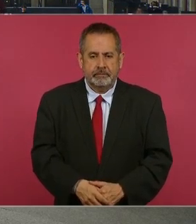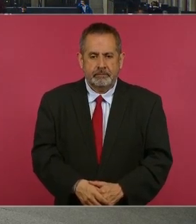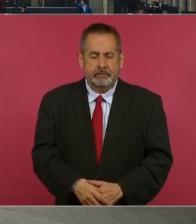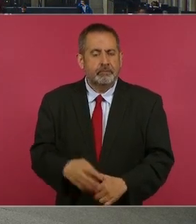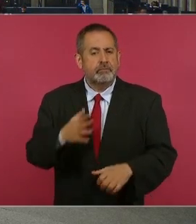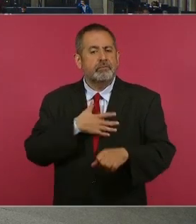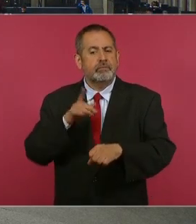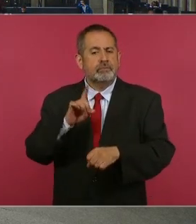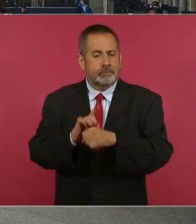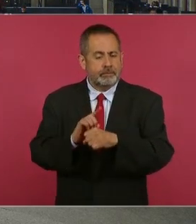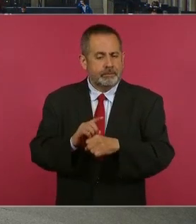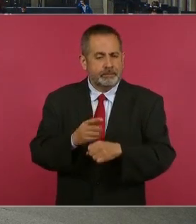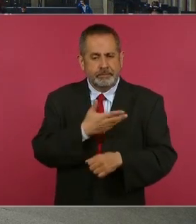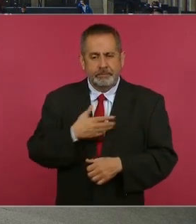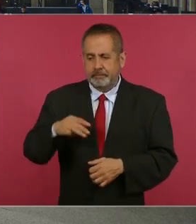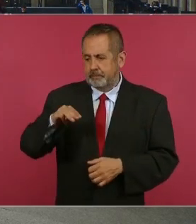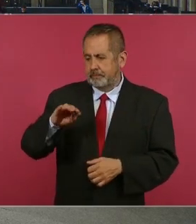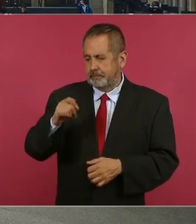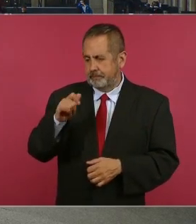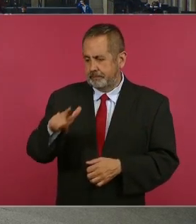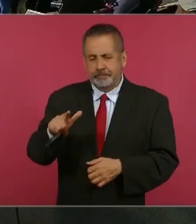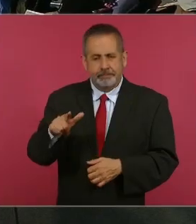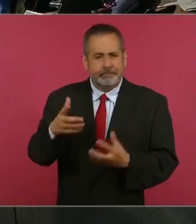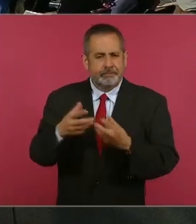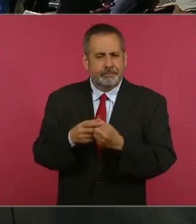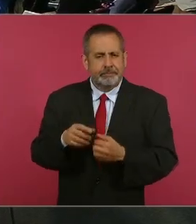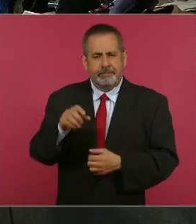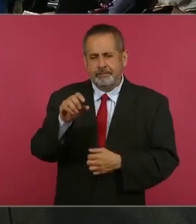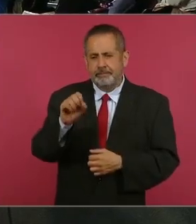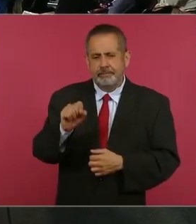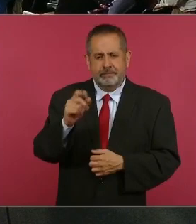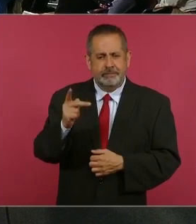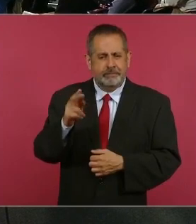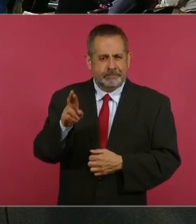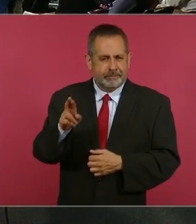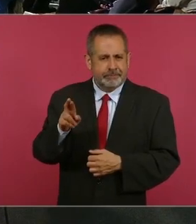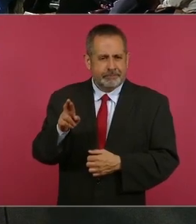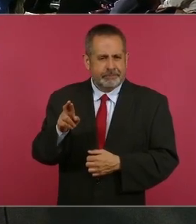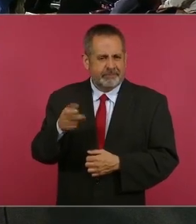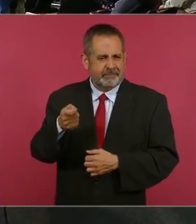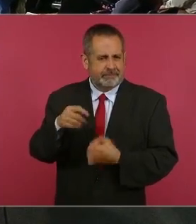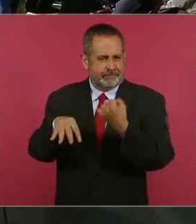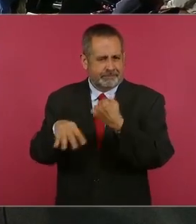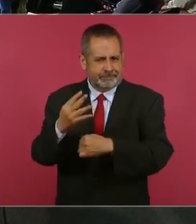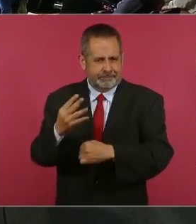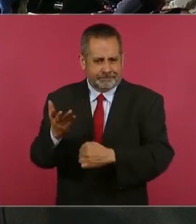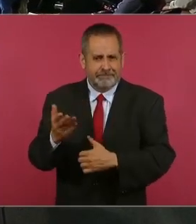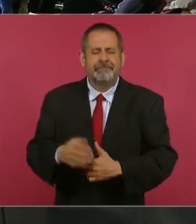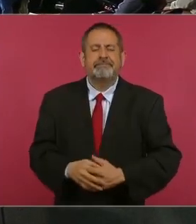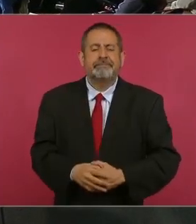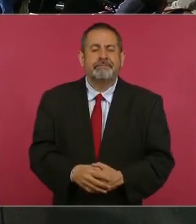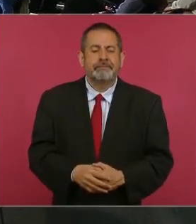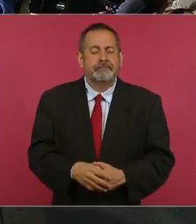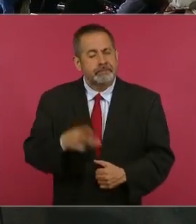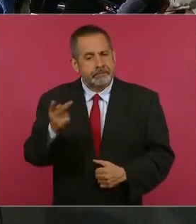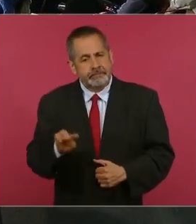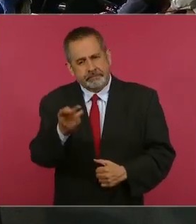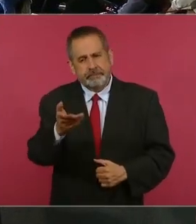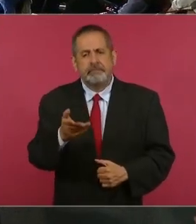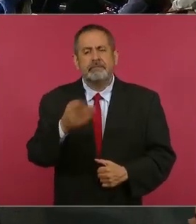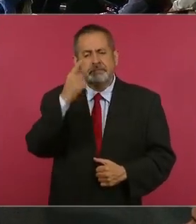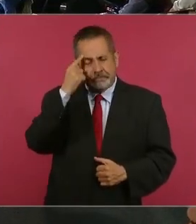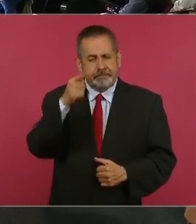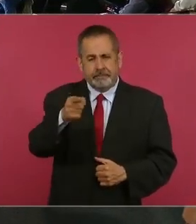Muy buenos días, presidente. Miguel Arzate, del Sistema Público de Radiodifusión del Estado Mexicano, Canal 14. Preguntarle, presidente,